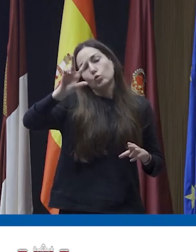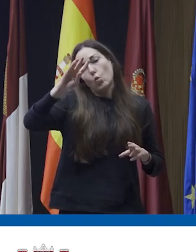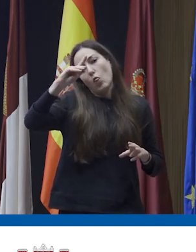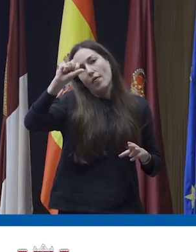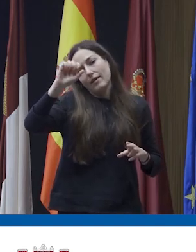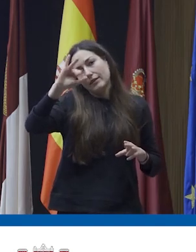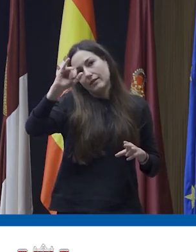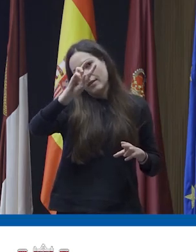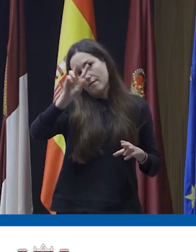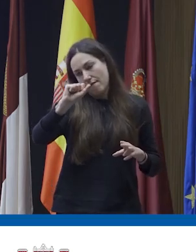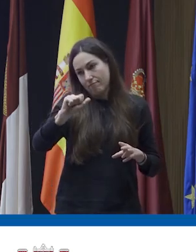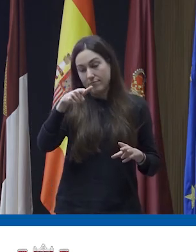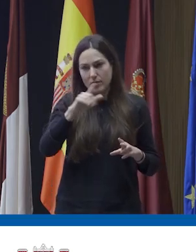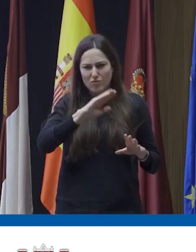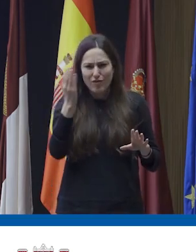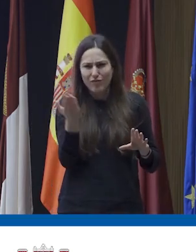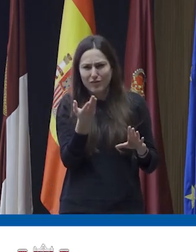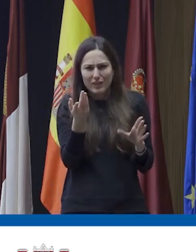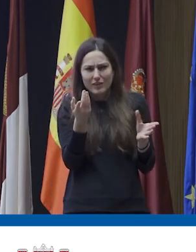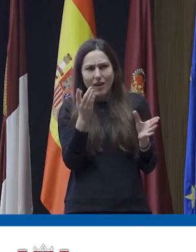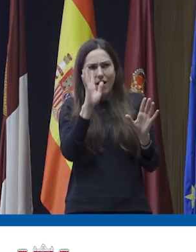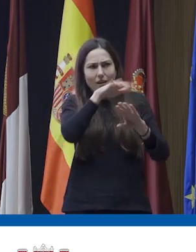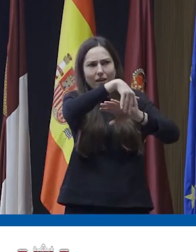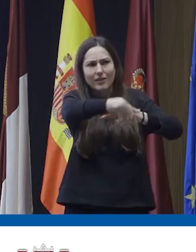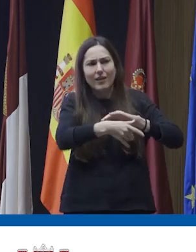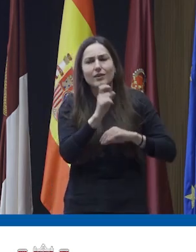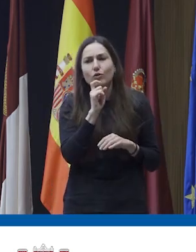implicaciones tiene esto en la catarata, ¿no?